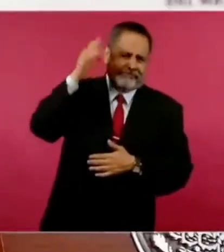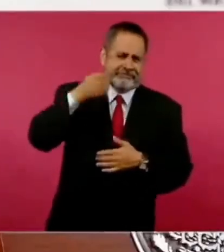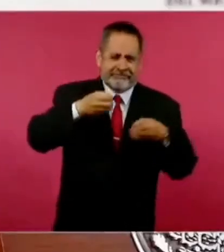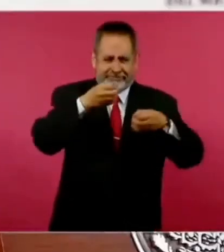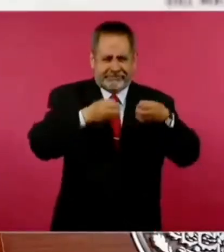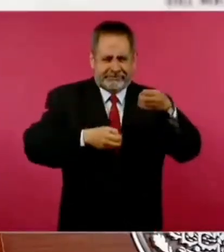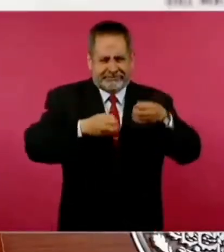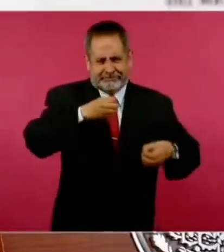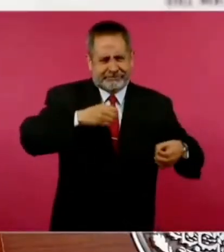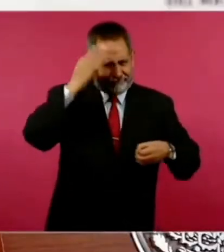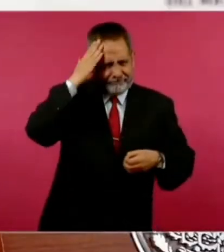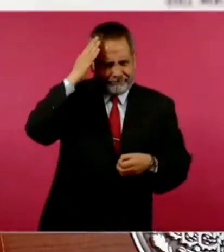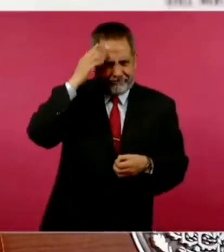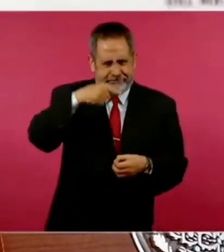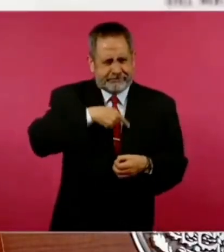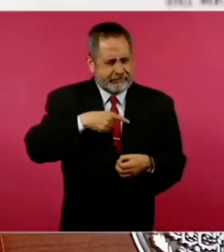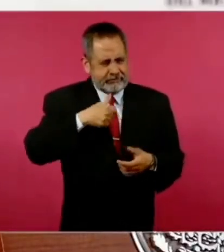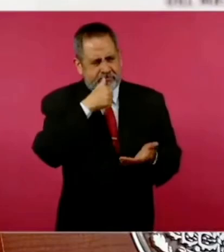estar,